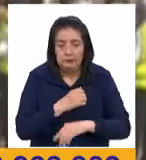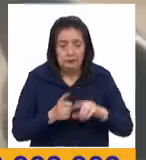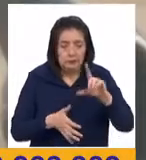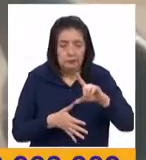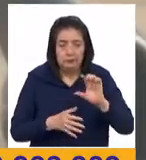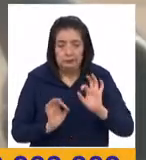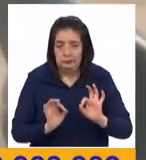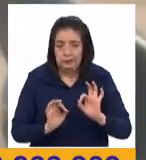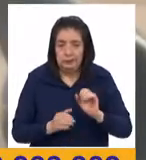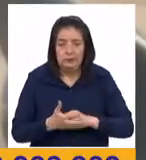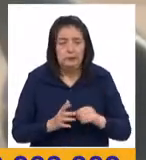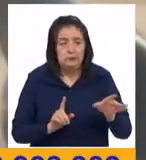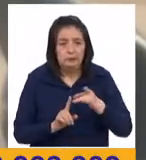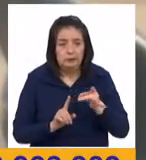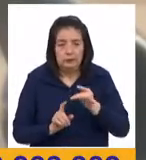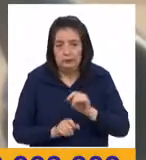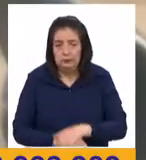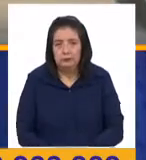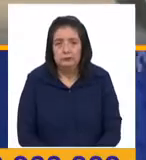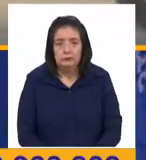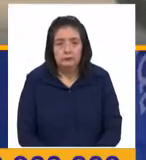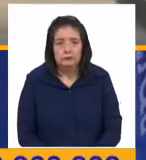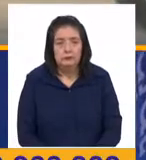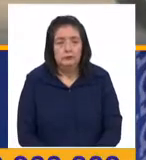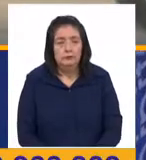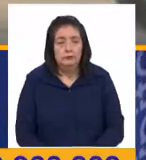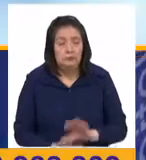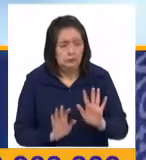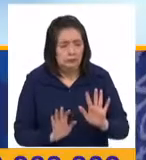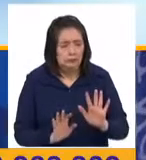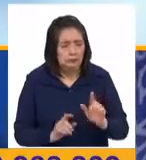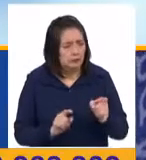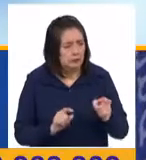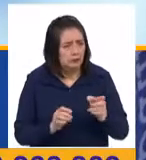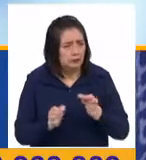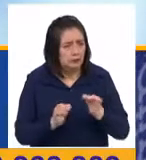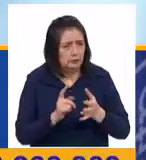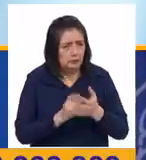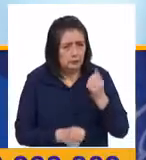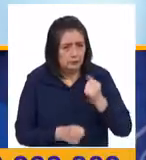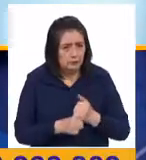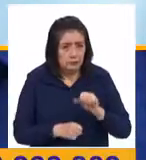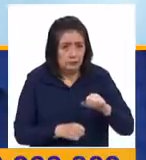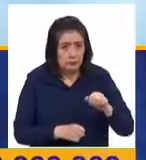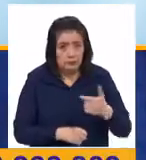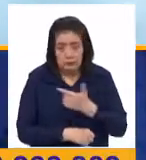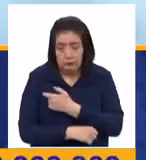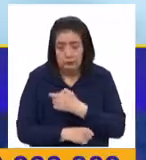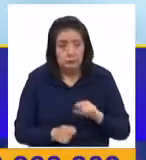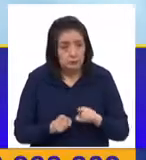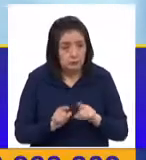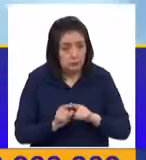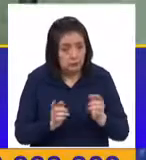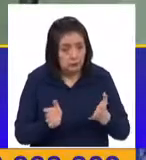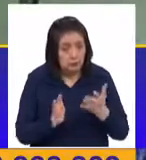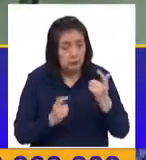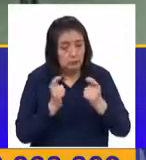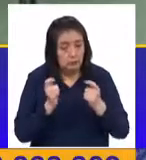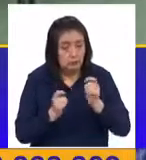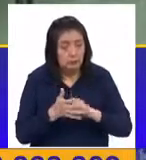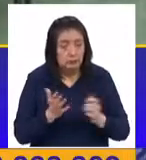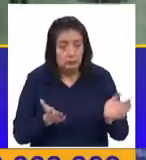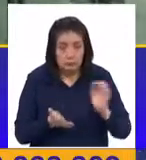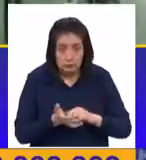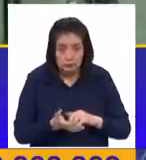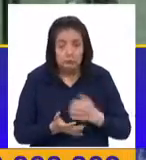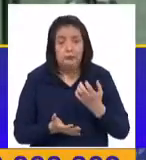un peligro epidemiológico. Rolando, esto habla de la confianza en la vacuna, también del incentivo en el turismo para